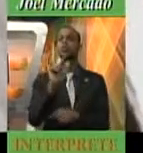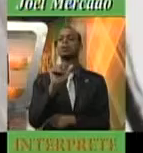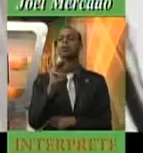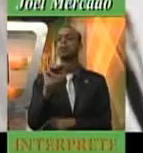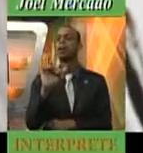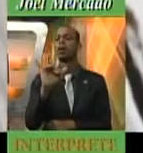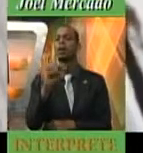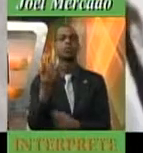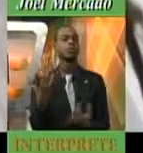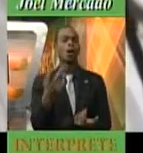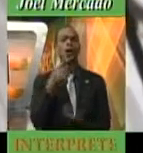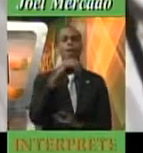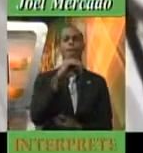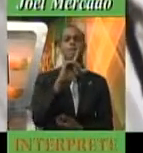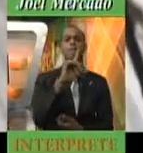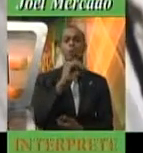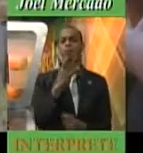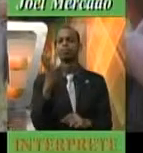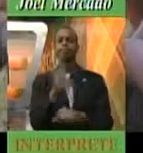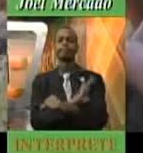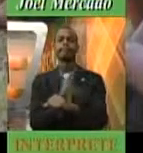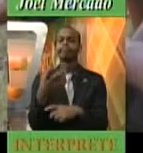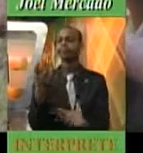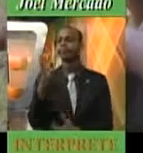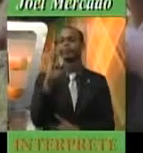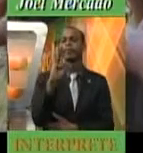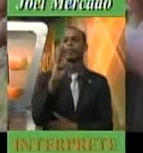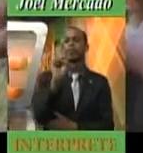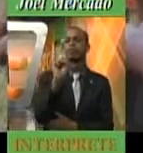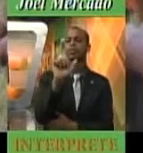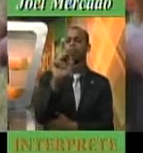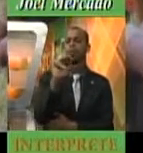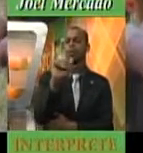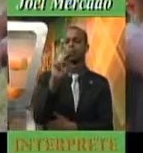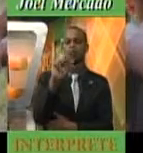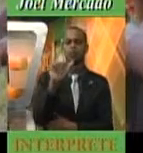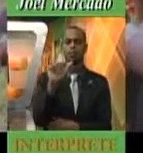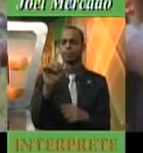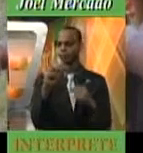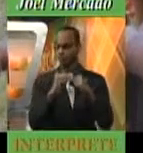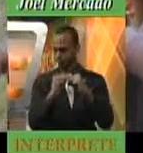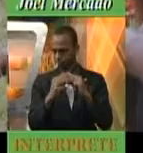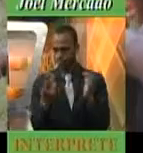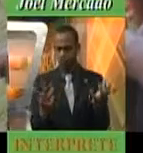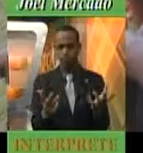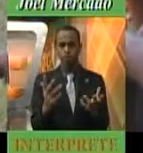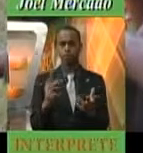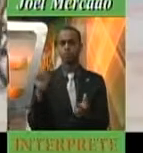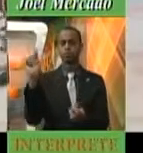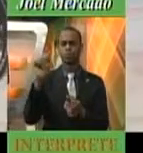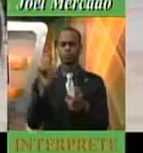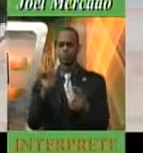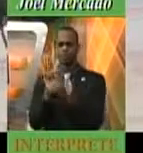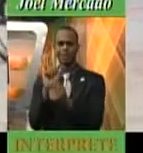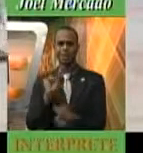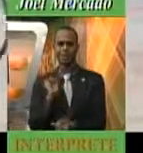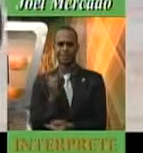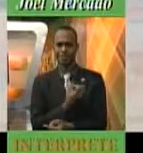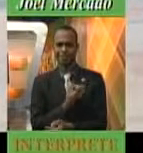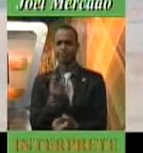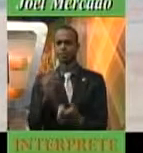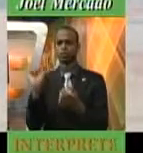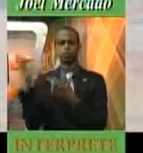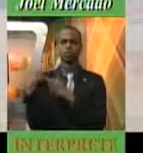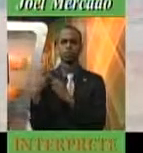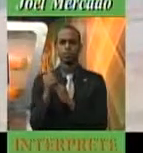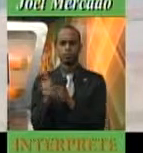a Polo, o a Miches, o a Samaná, y nos reunimos así en la comunidad con los líderes comunitarios, con el síndico, con el cura,